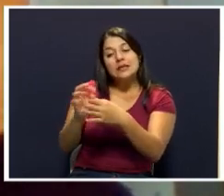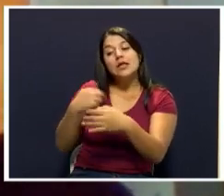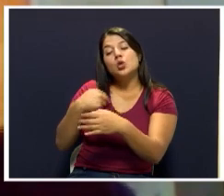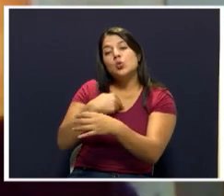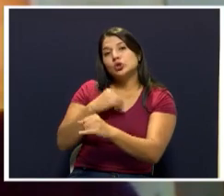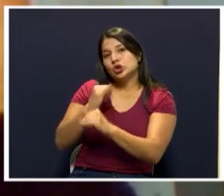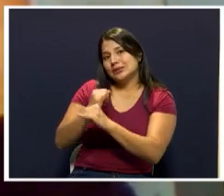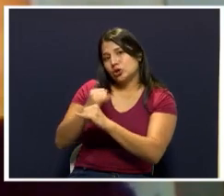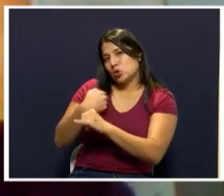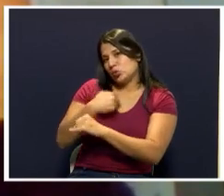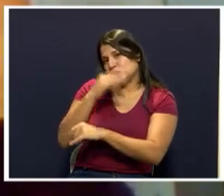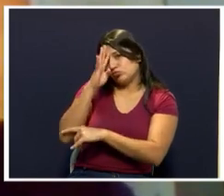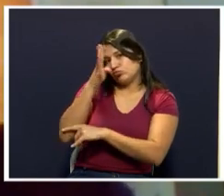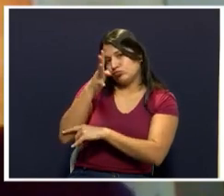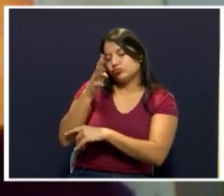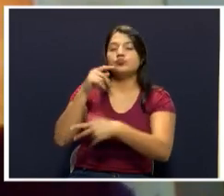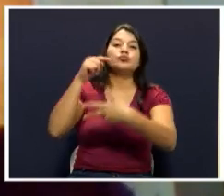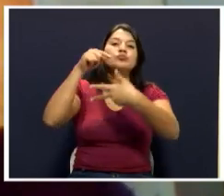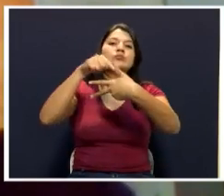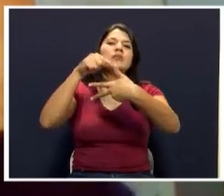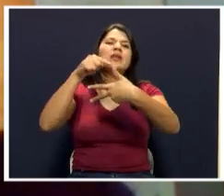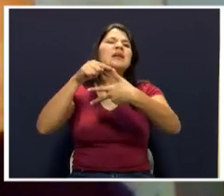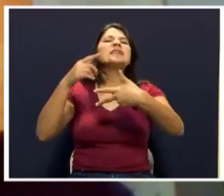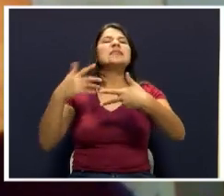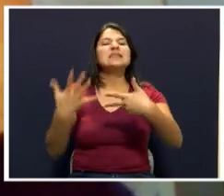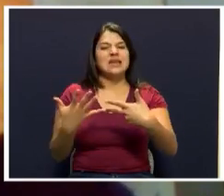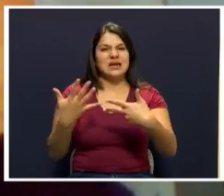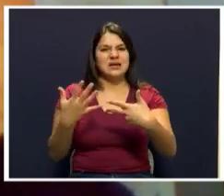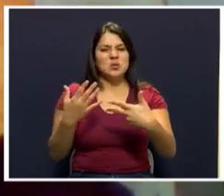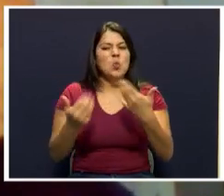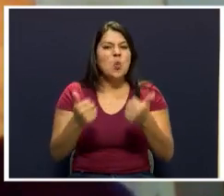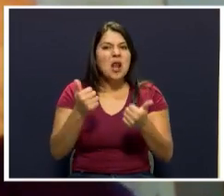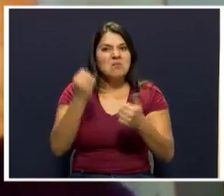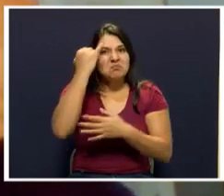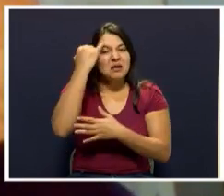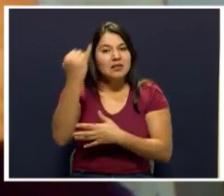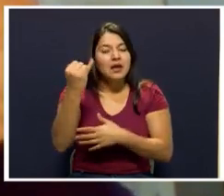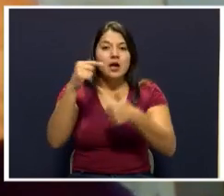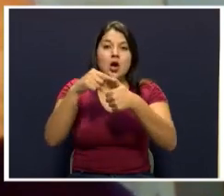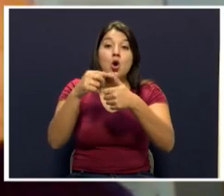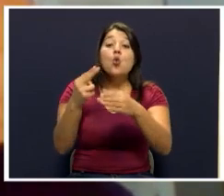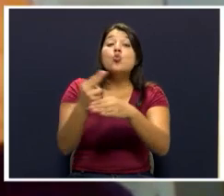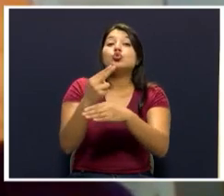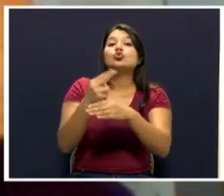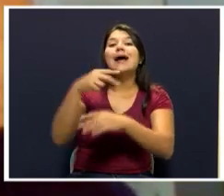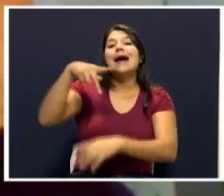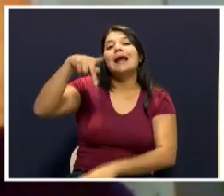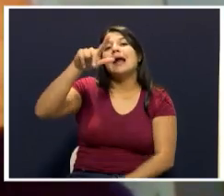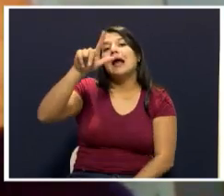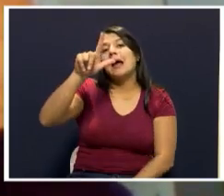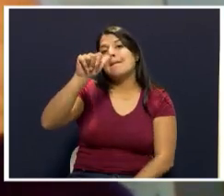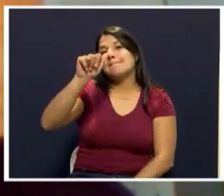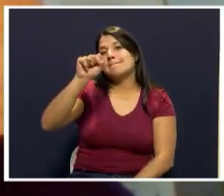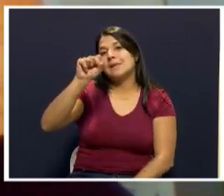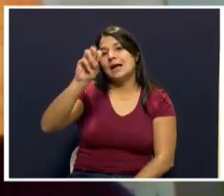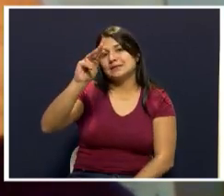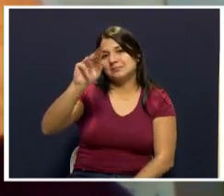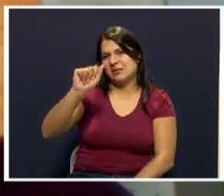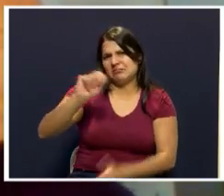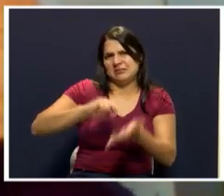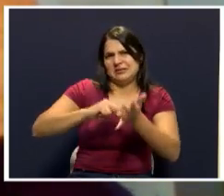instituto. La primera línea se refiere al uso de plasma sanguíneo de